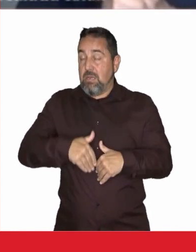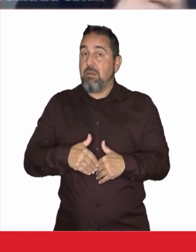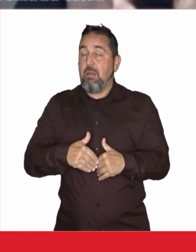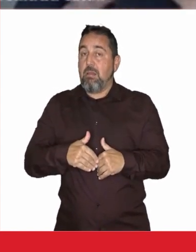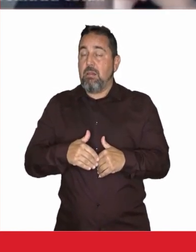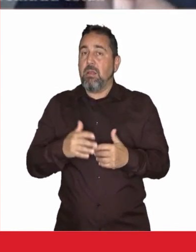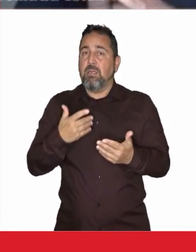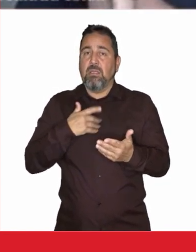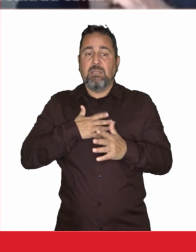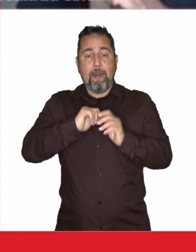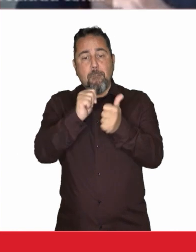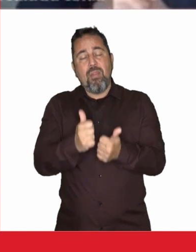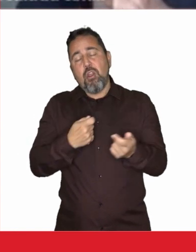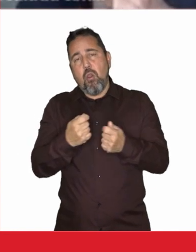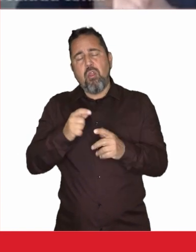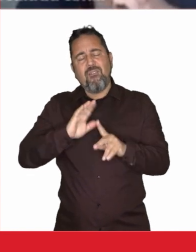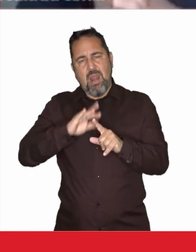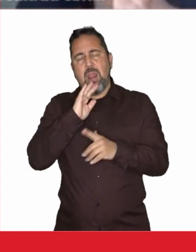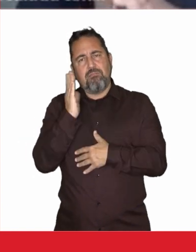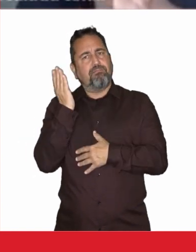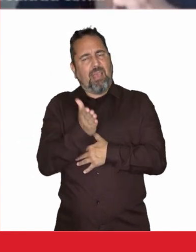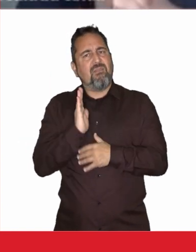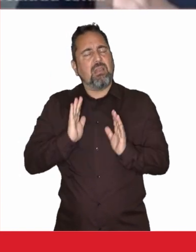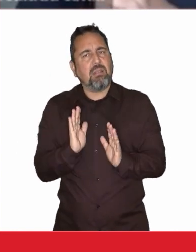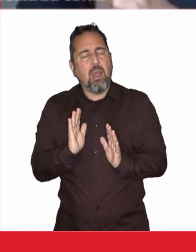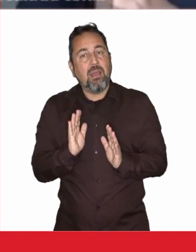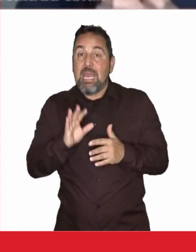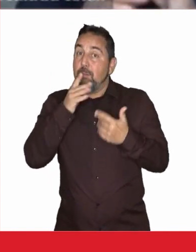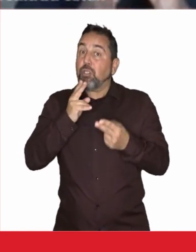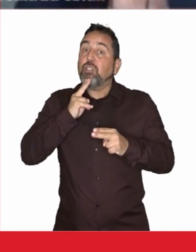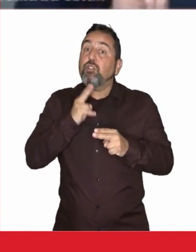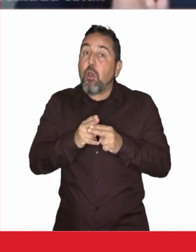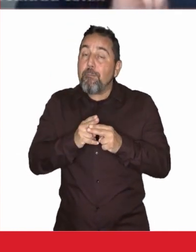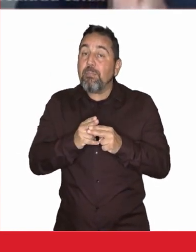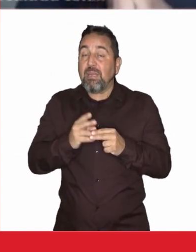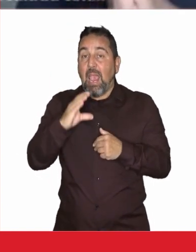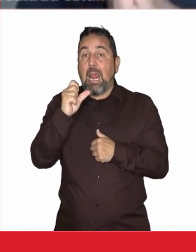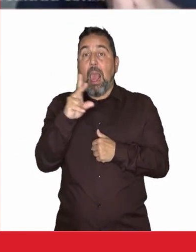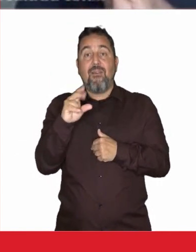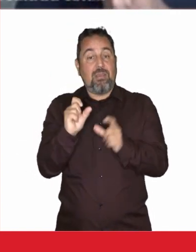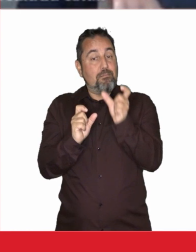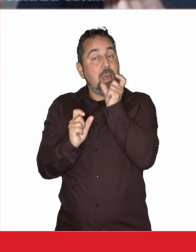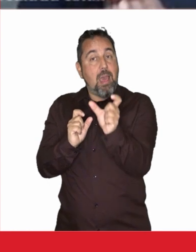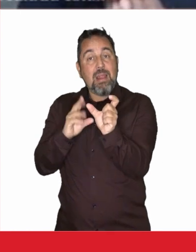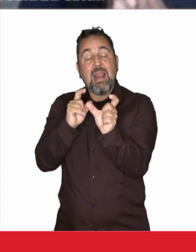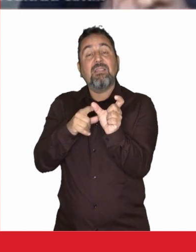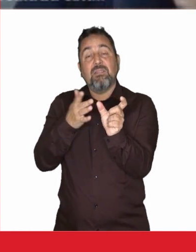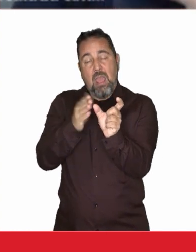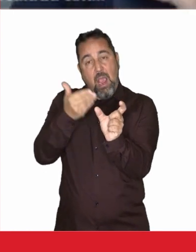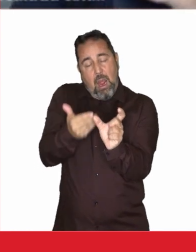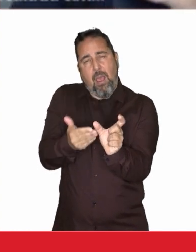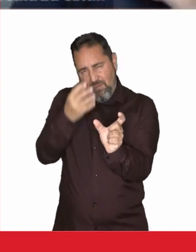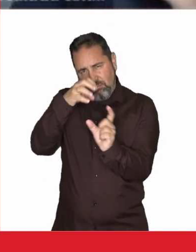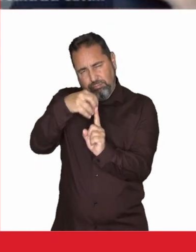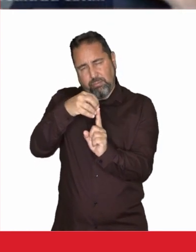compromiso que impacta directamente sobre el modelo de negocio y es justo por eso por las que la llamamos clave,